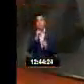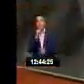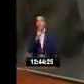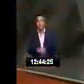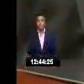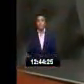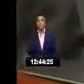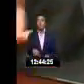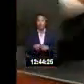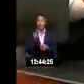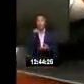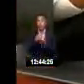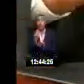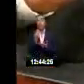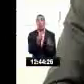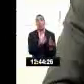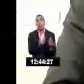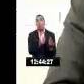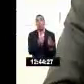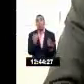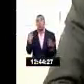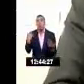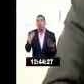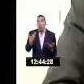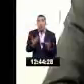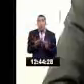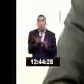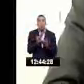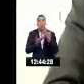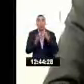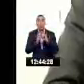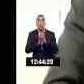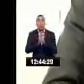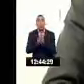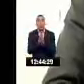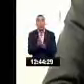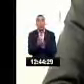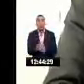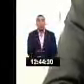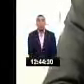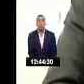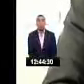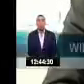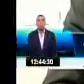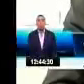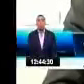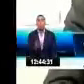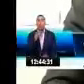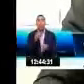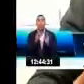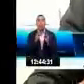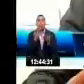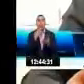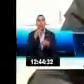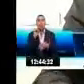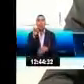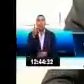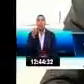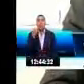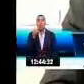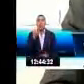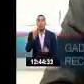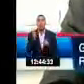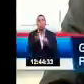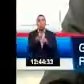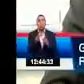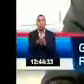acumulado desde el 2014. El mecanismo es el que de alguna manera dificulta. El IVA se lo entrega por medio de la